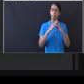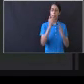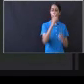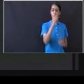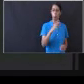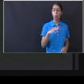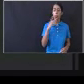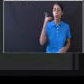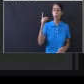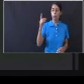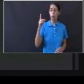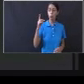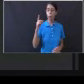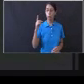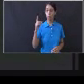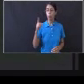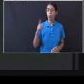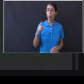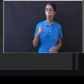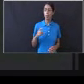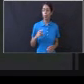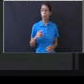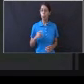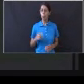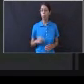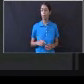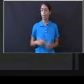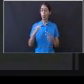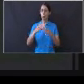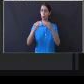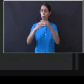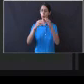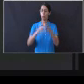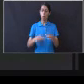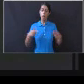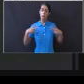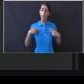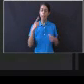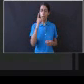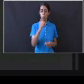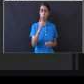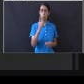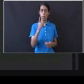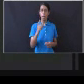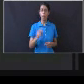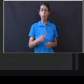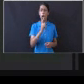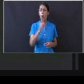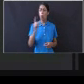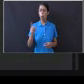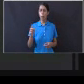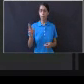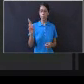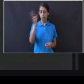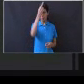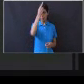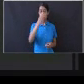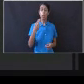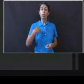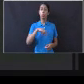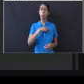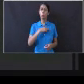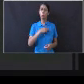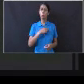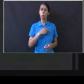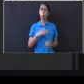restauración. Hay una orden del Rey sobre nosotros. Nosotros somos el templo de Dios. Entonces, hay